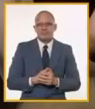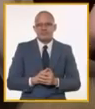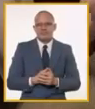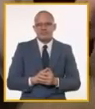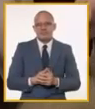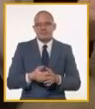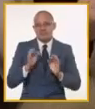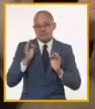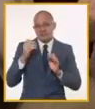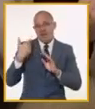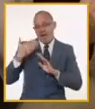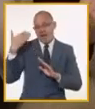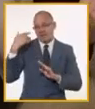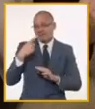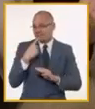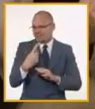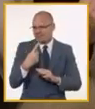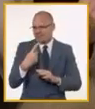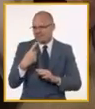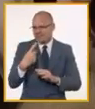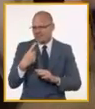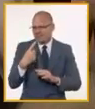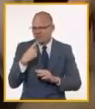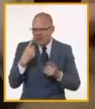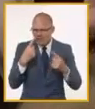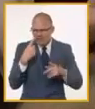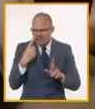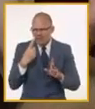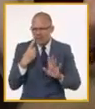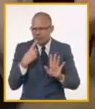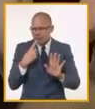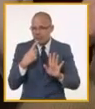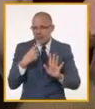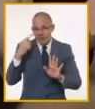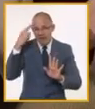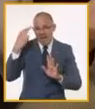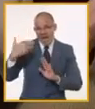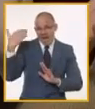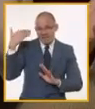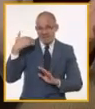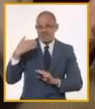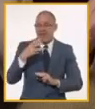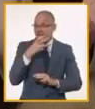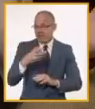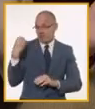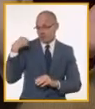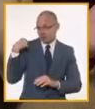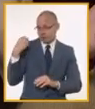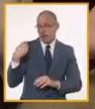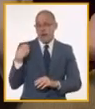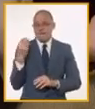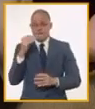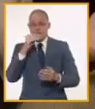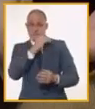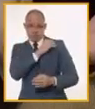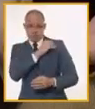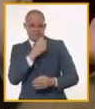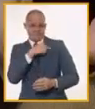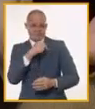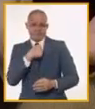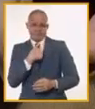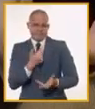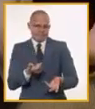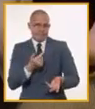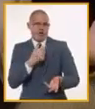me nombró, porque yo no lo dije ya todavía. No. Cuando él me llamó para ponerme de ministro. Sí. Que yo le decía, bueno, yo le